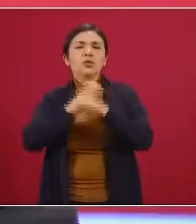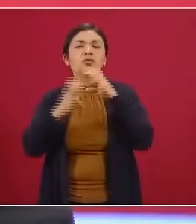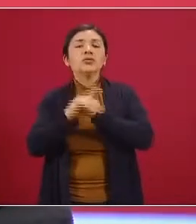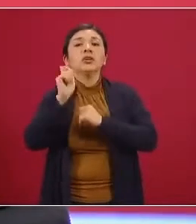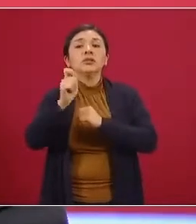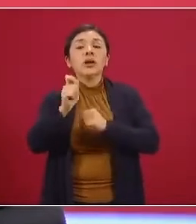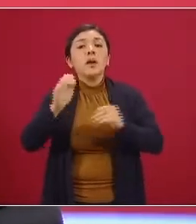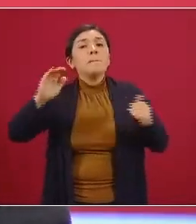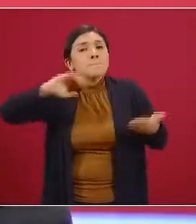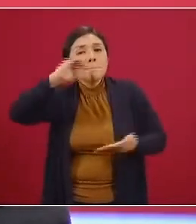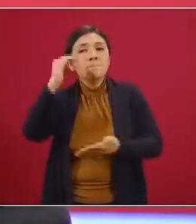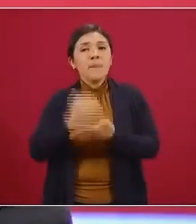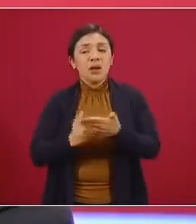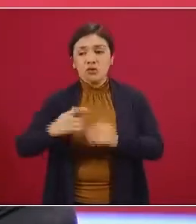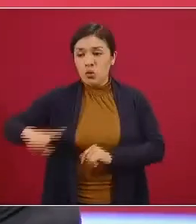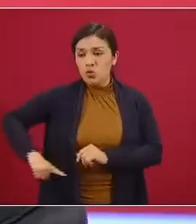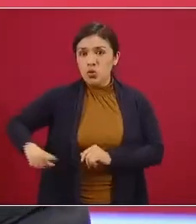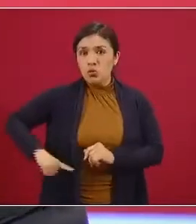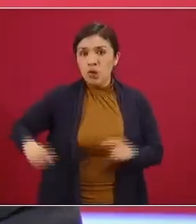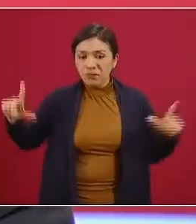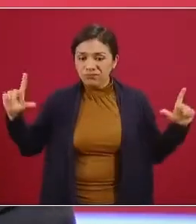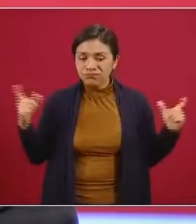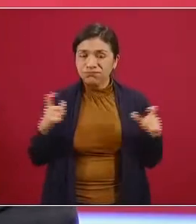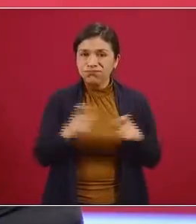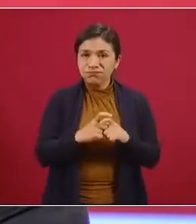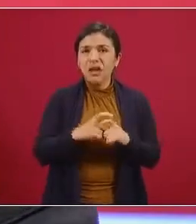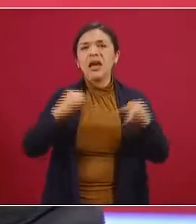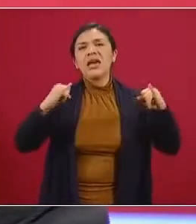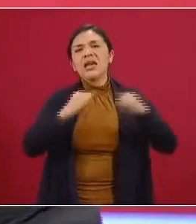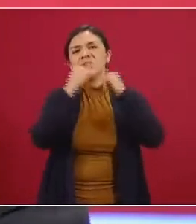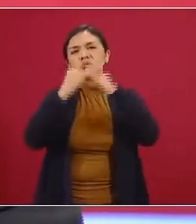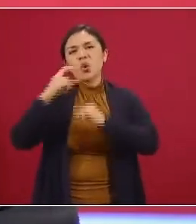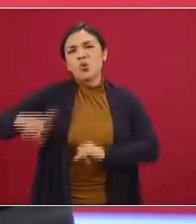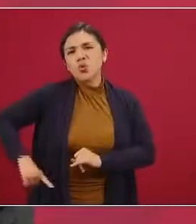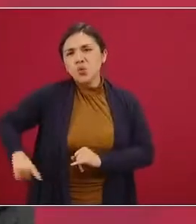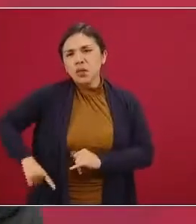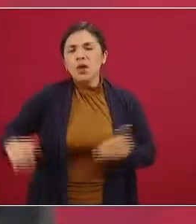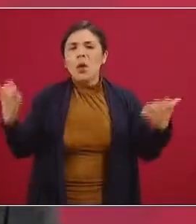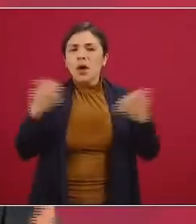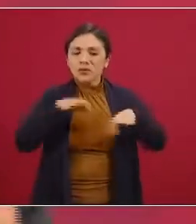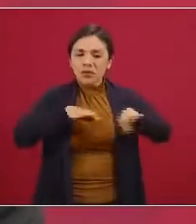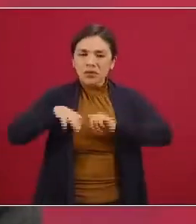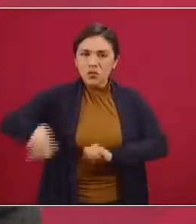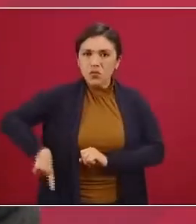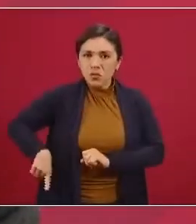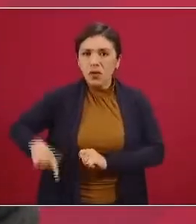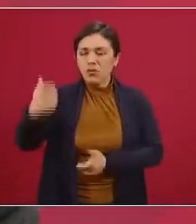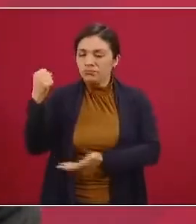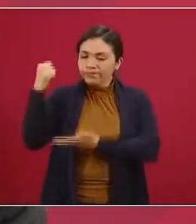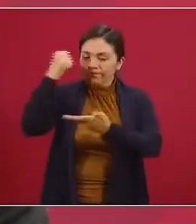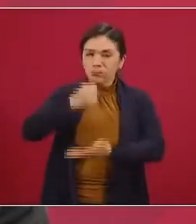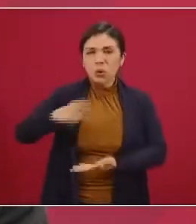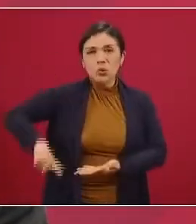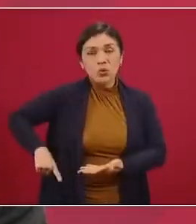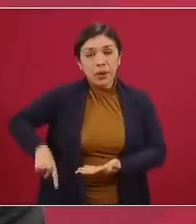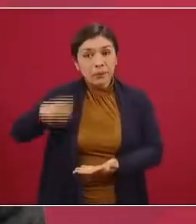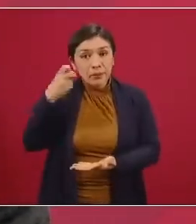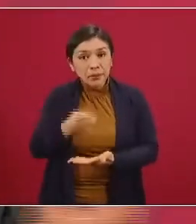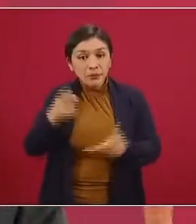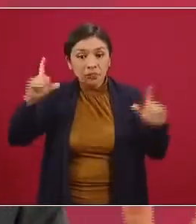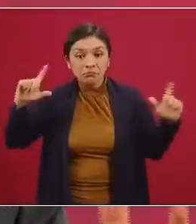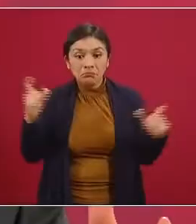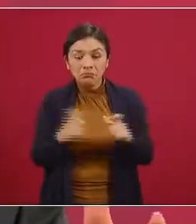la reducción de lo público, de las instituciones públicas, del quehacer público, de la inversión pública,